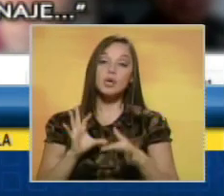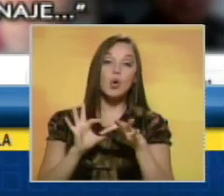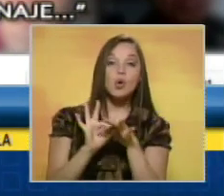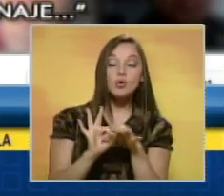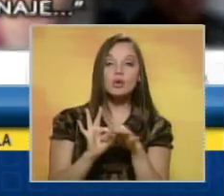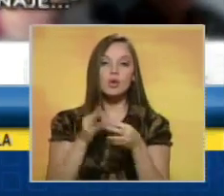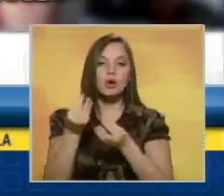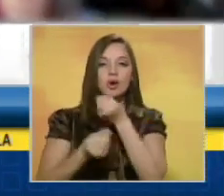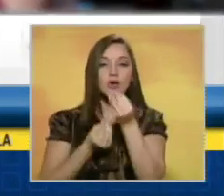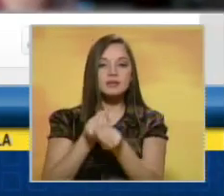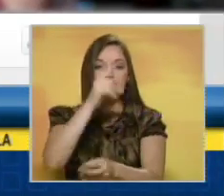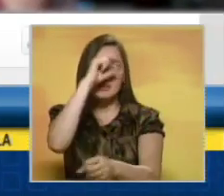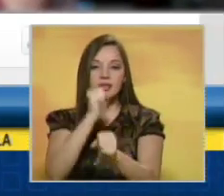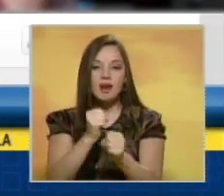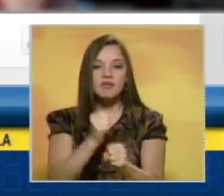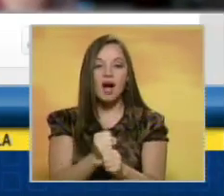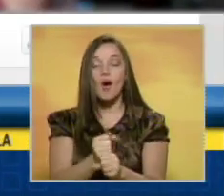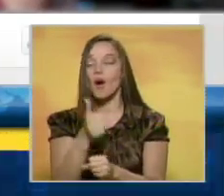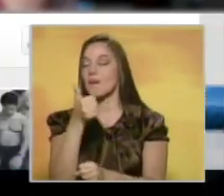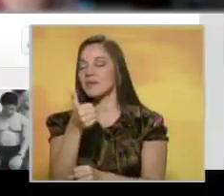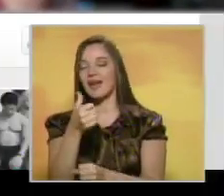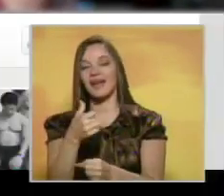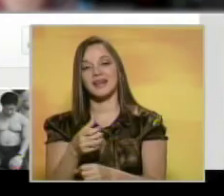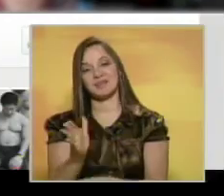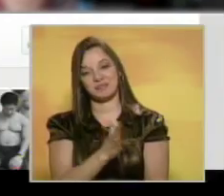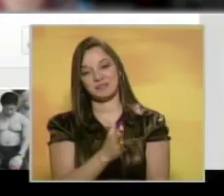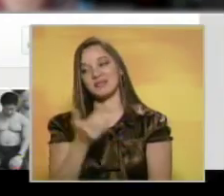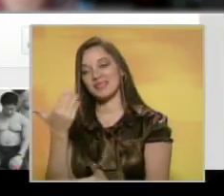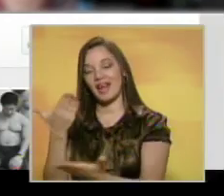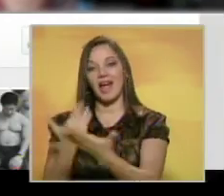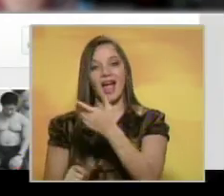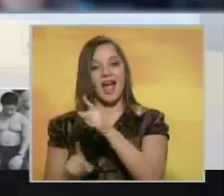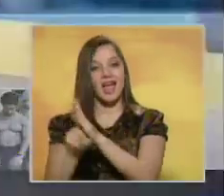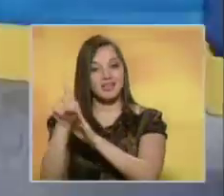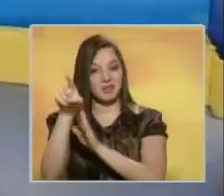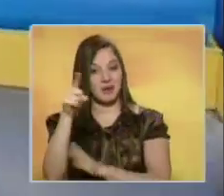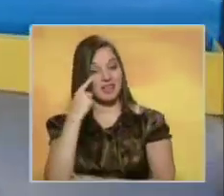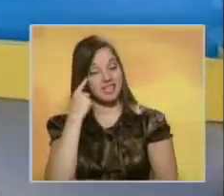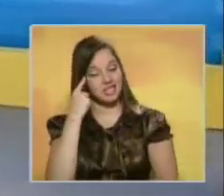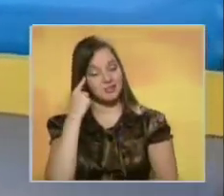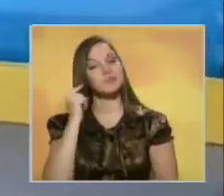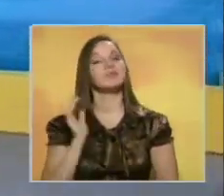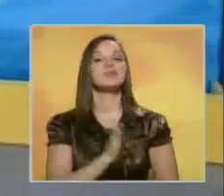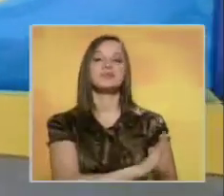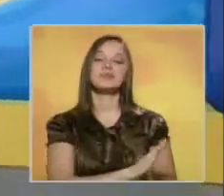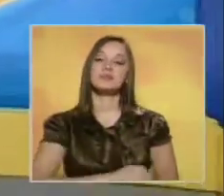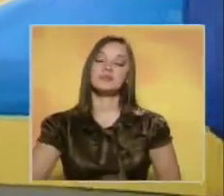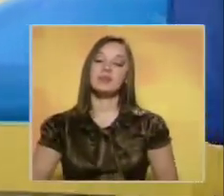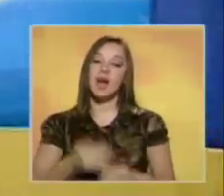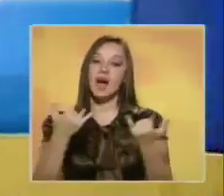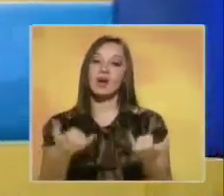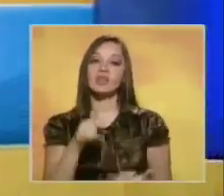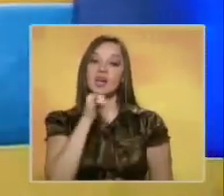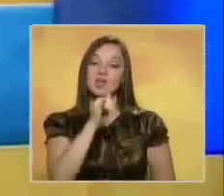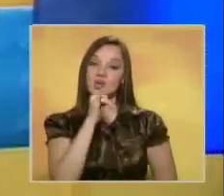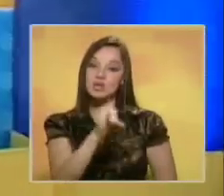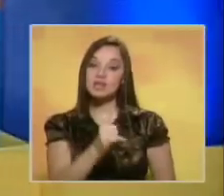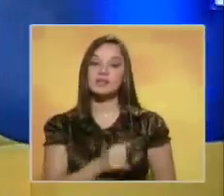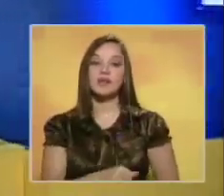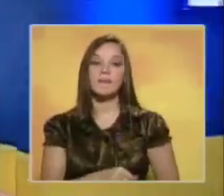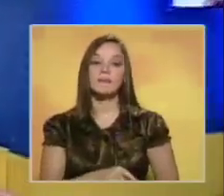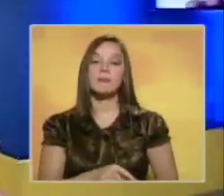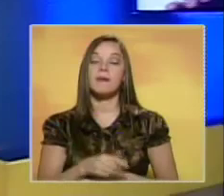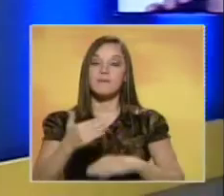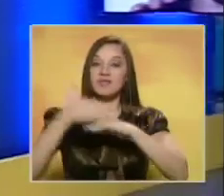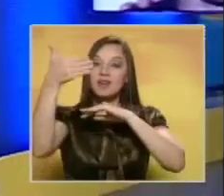del personaje. Bien, todo el éxito del mundo para ti, Chino, en este nuevo reto. Y pasamos a las noticias del entretenimiento más allá de